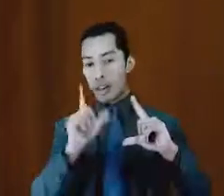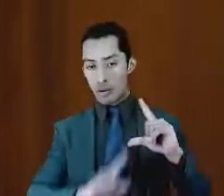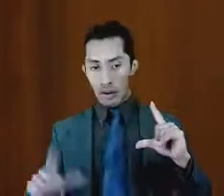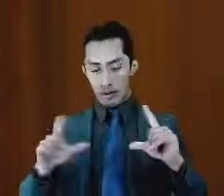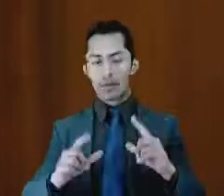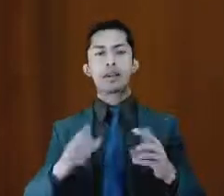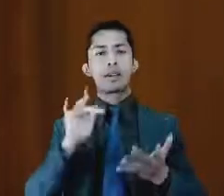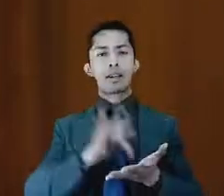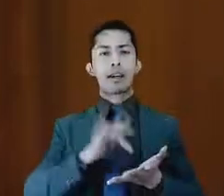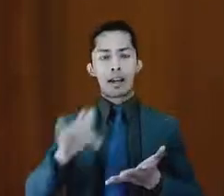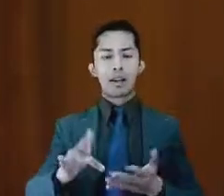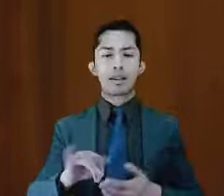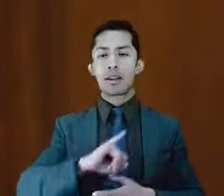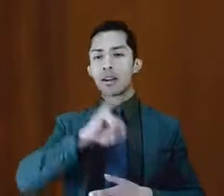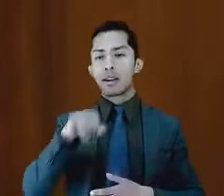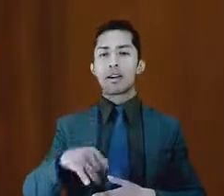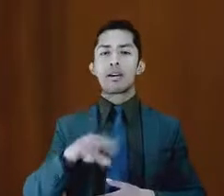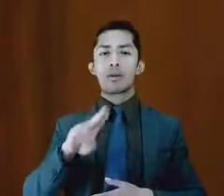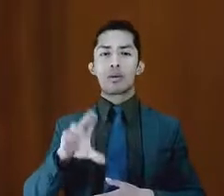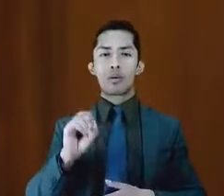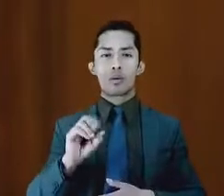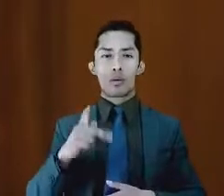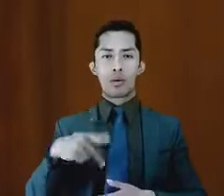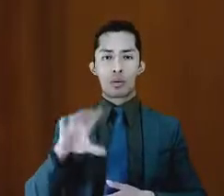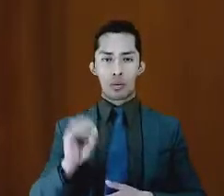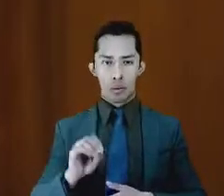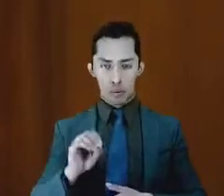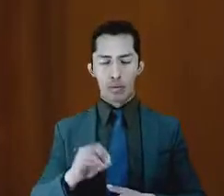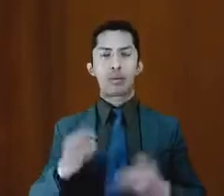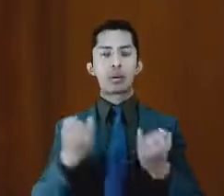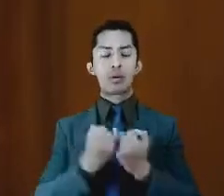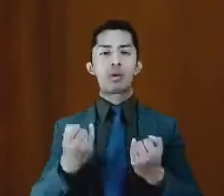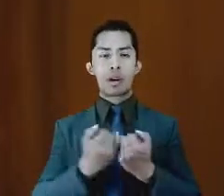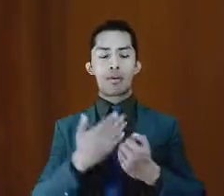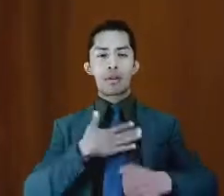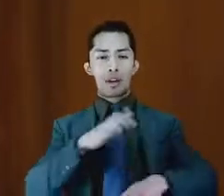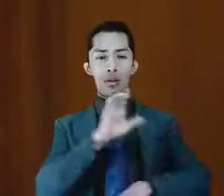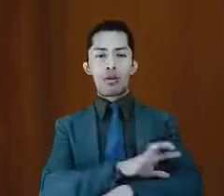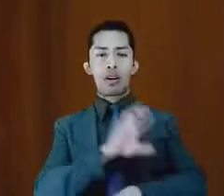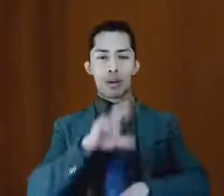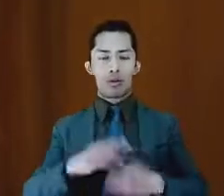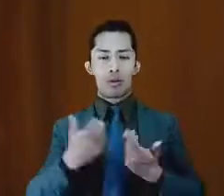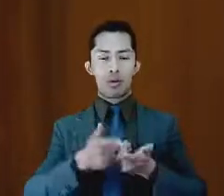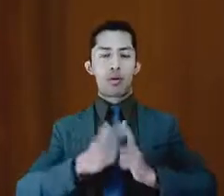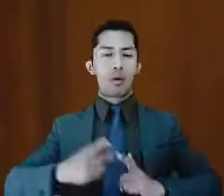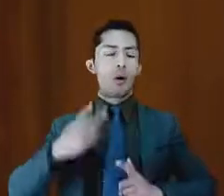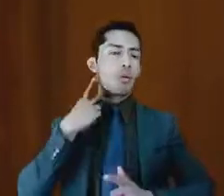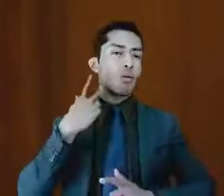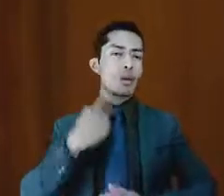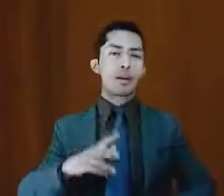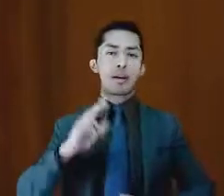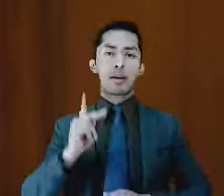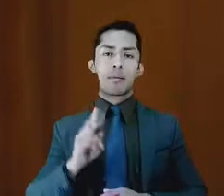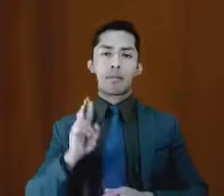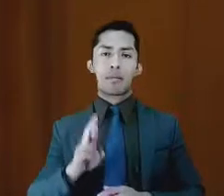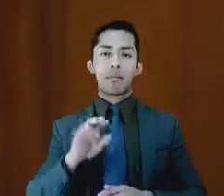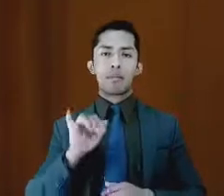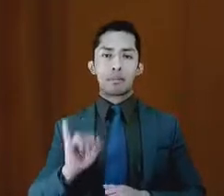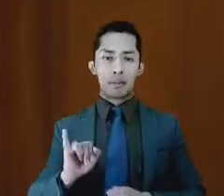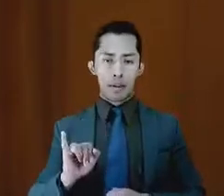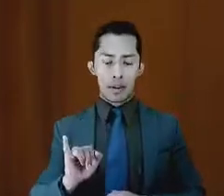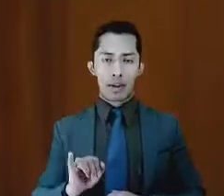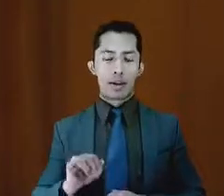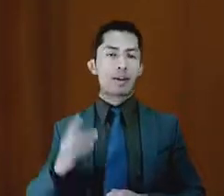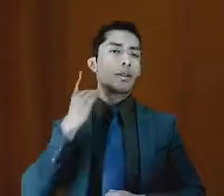Agradezco a la Junta de Coordinación Política y a mi coordinador del Grupo Parlamentario del Partido Revolucionario Institucional,